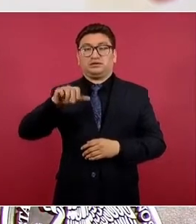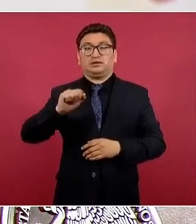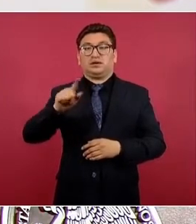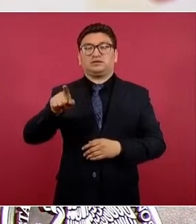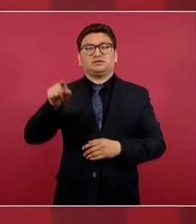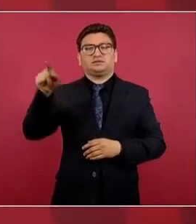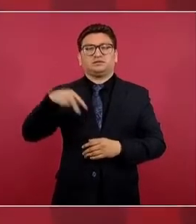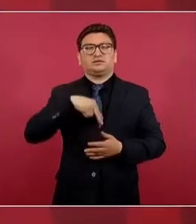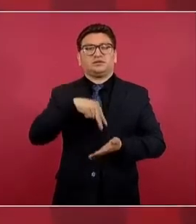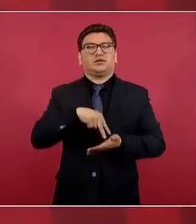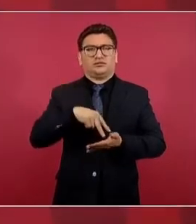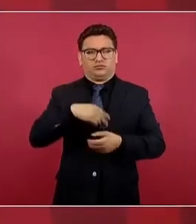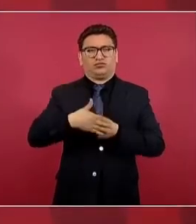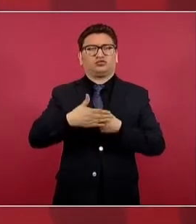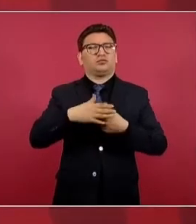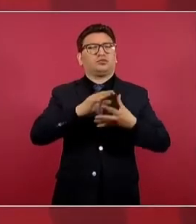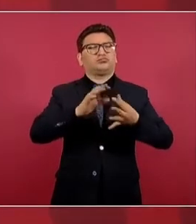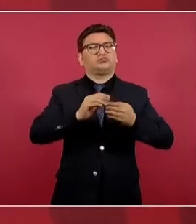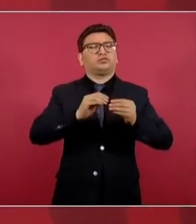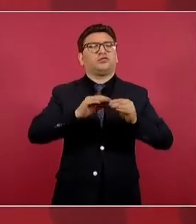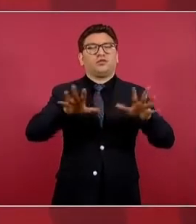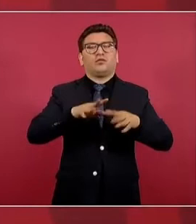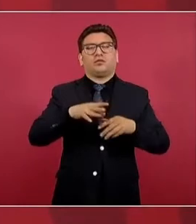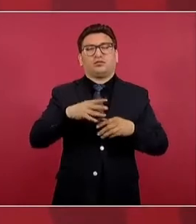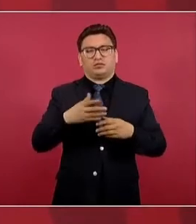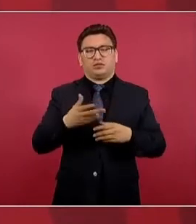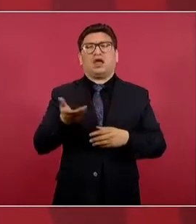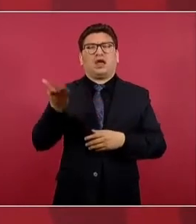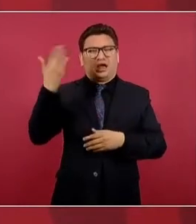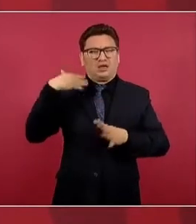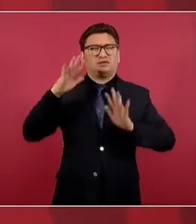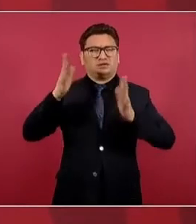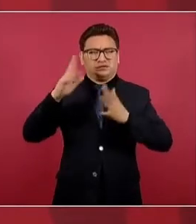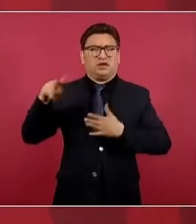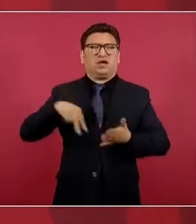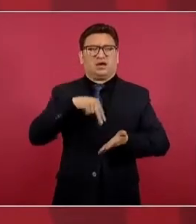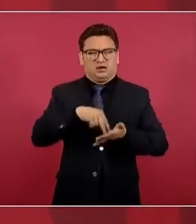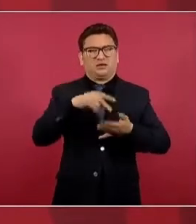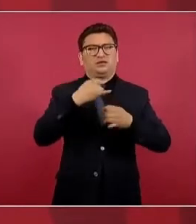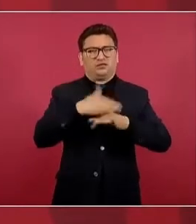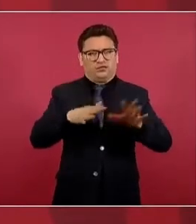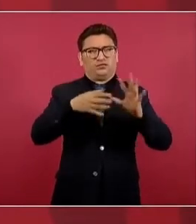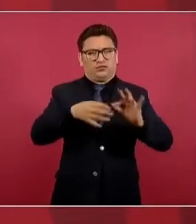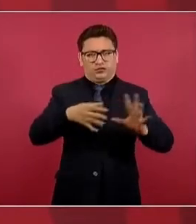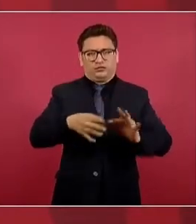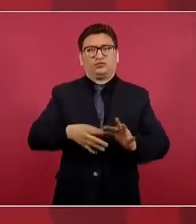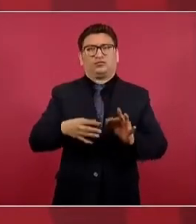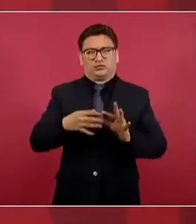haciendo. Ya han venido aquí y han informado, pero